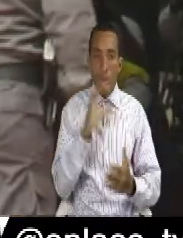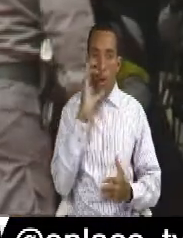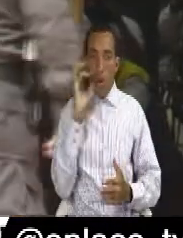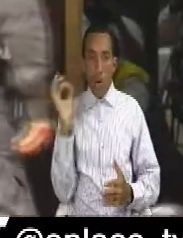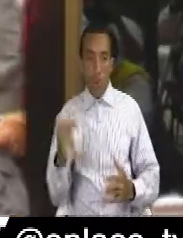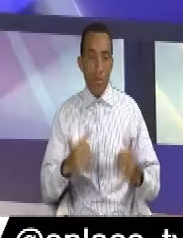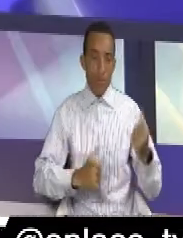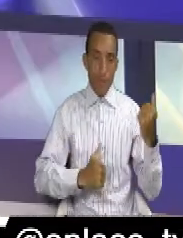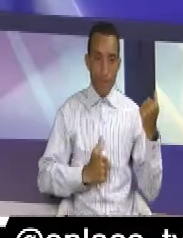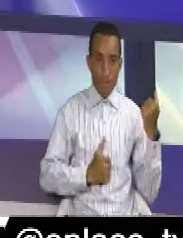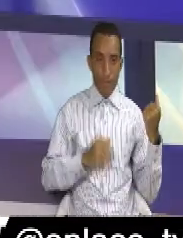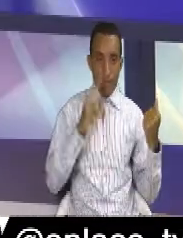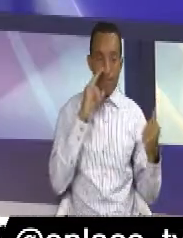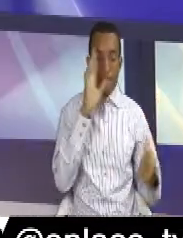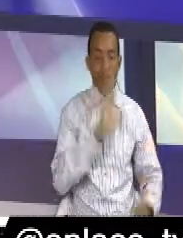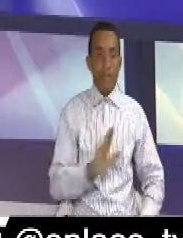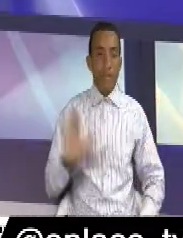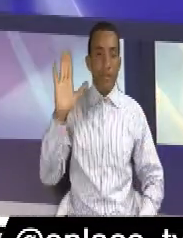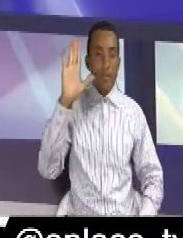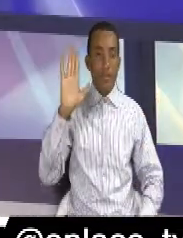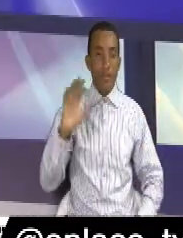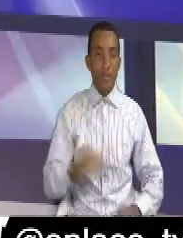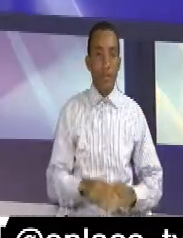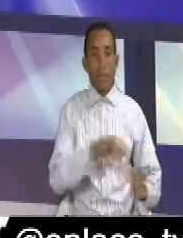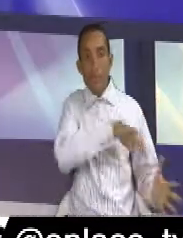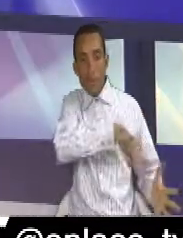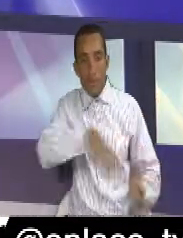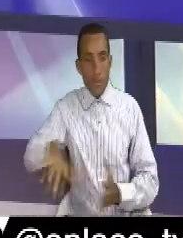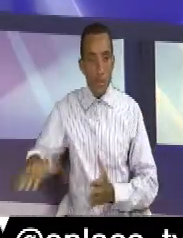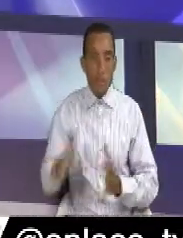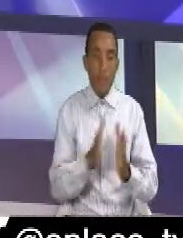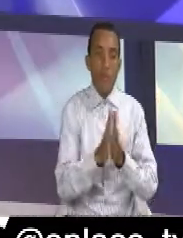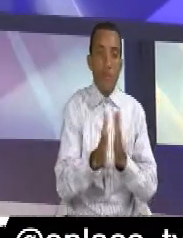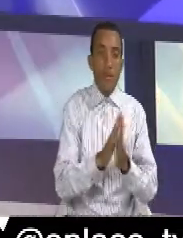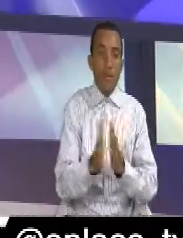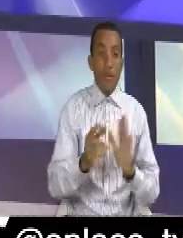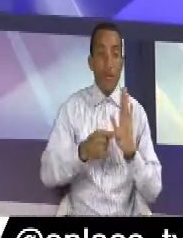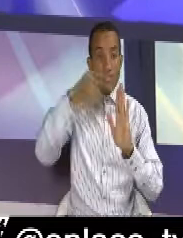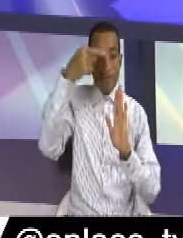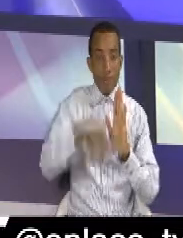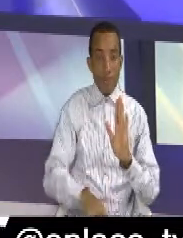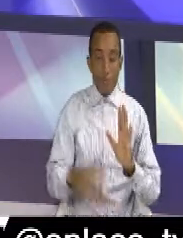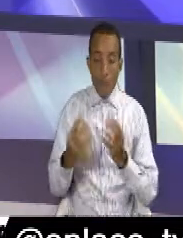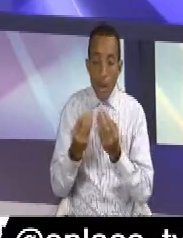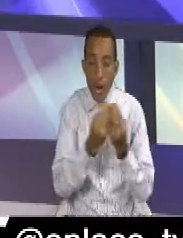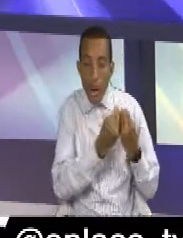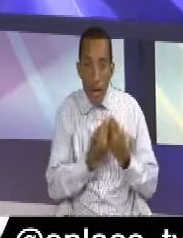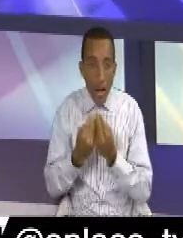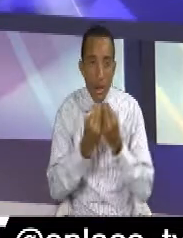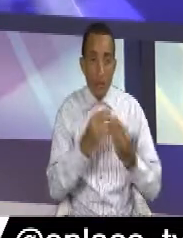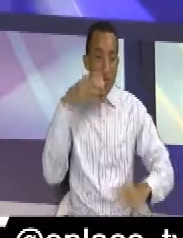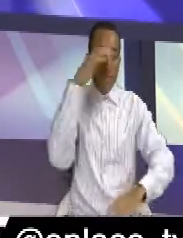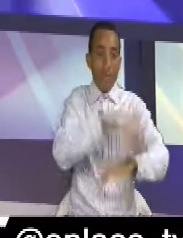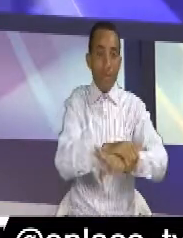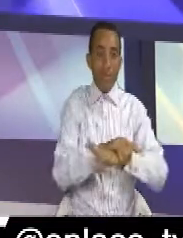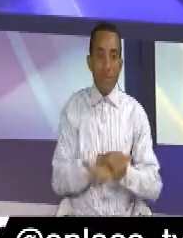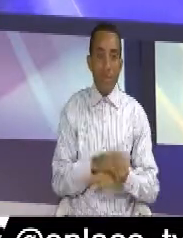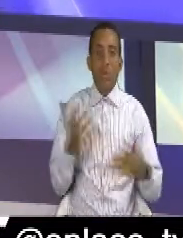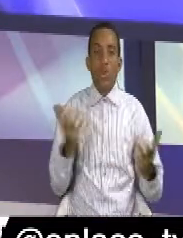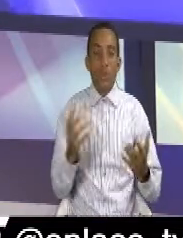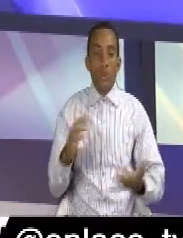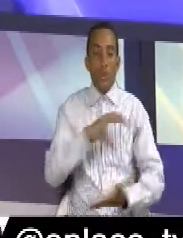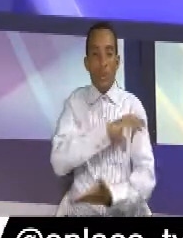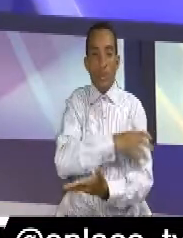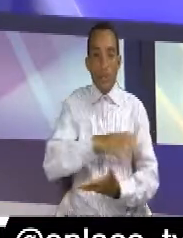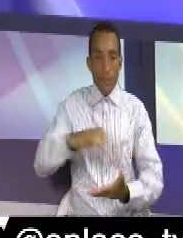Nacional. Y en otros hechos, las autoridades confirmaron que los concejales detenidos en el municipio de Sabana de Torres estaban beneficiando de